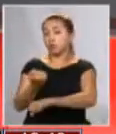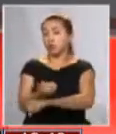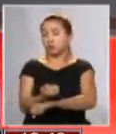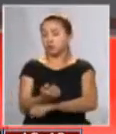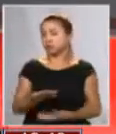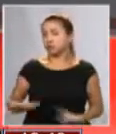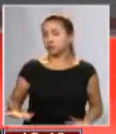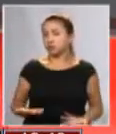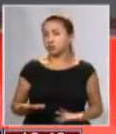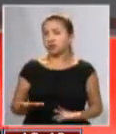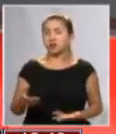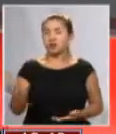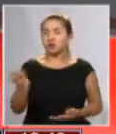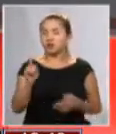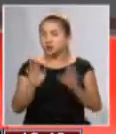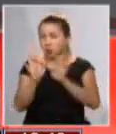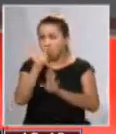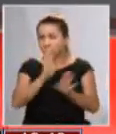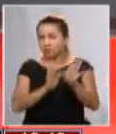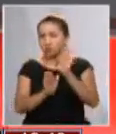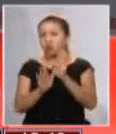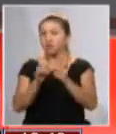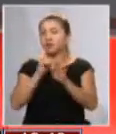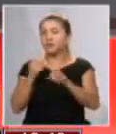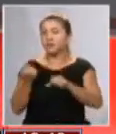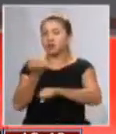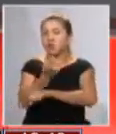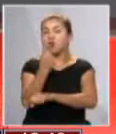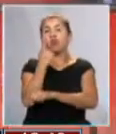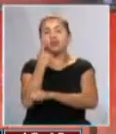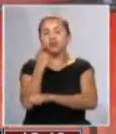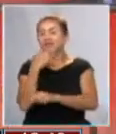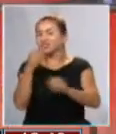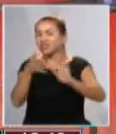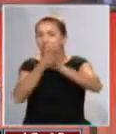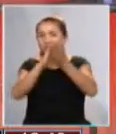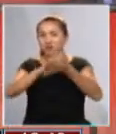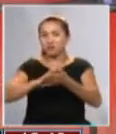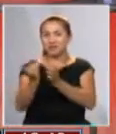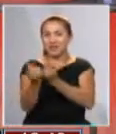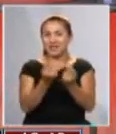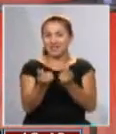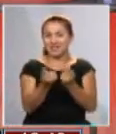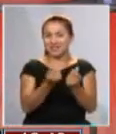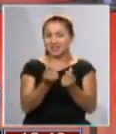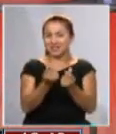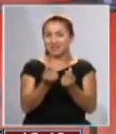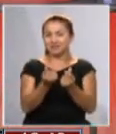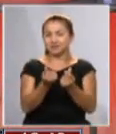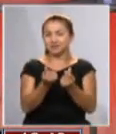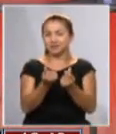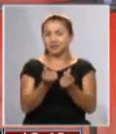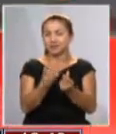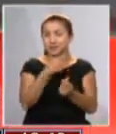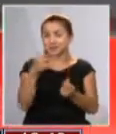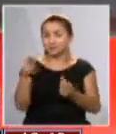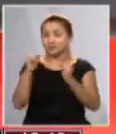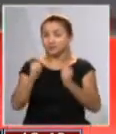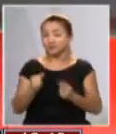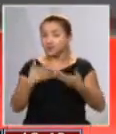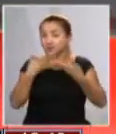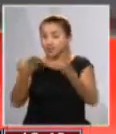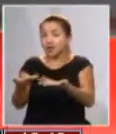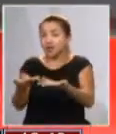sea, no se protegió a los que ayudaron un día, sino que pareciera que de lo que ellos pudieron